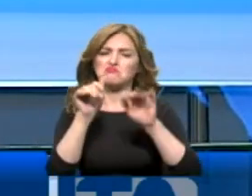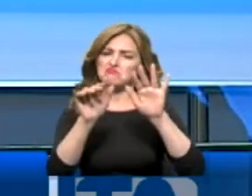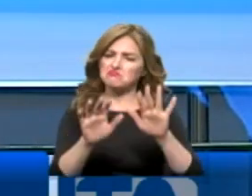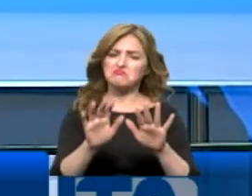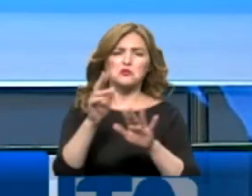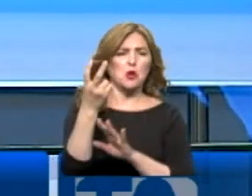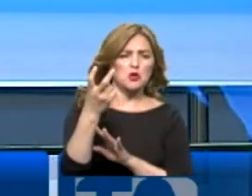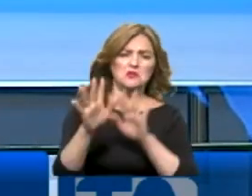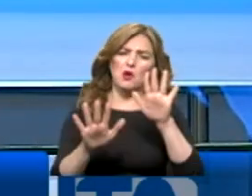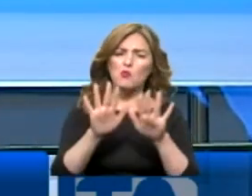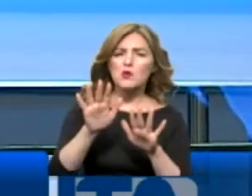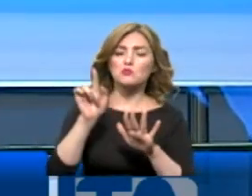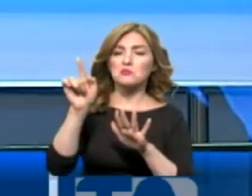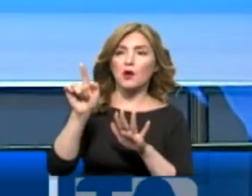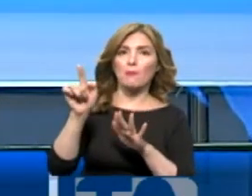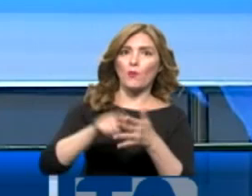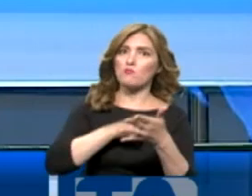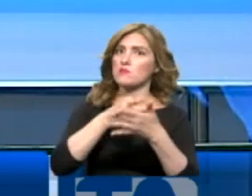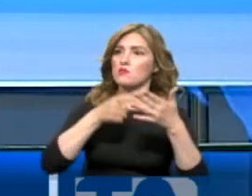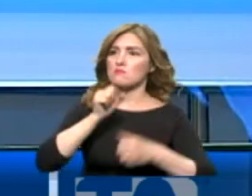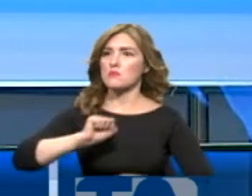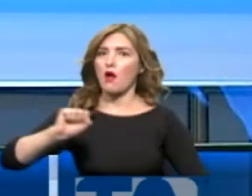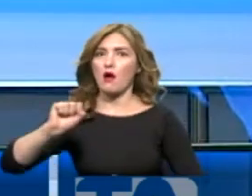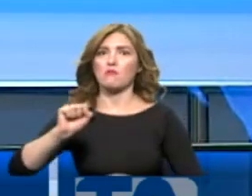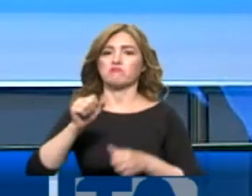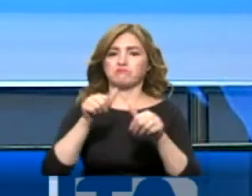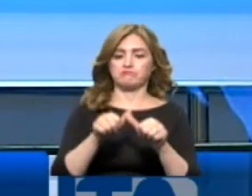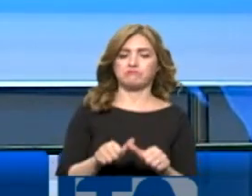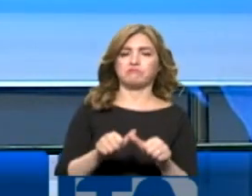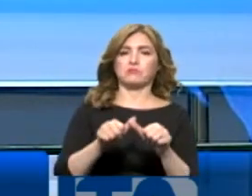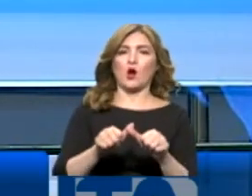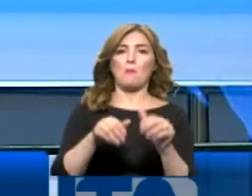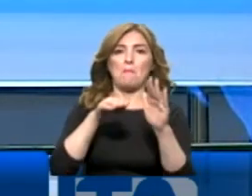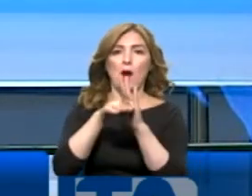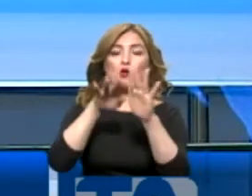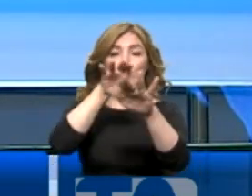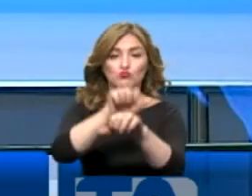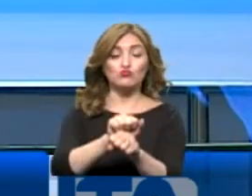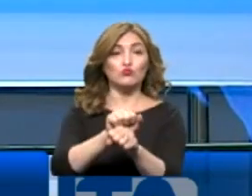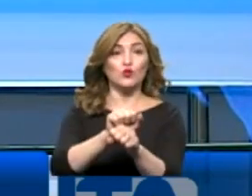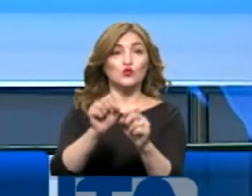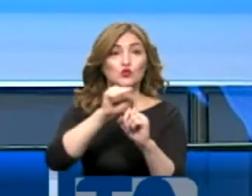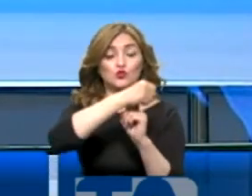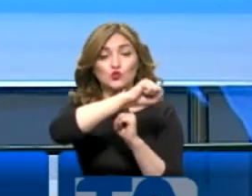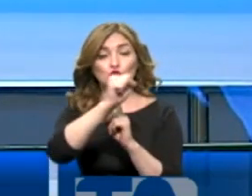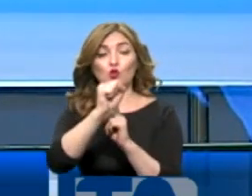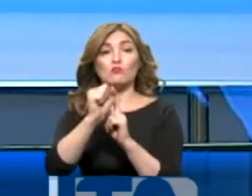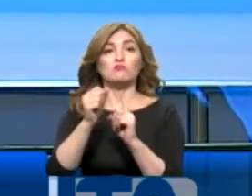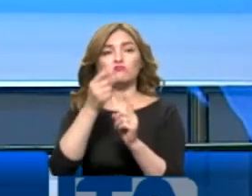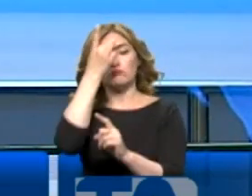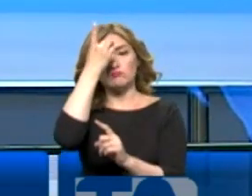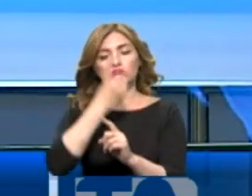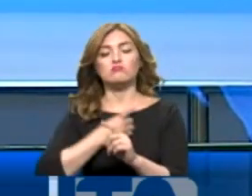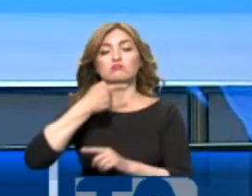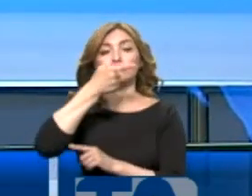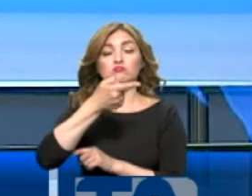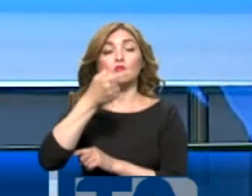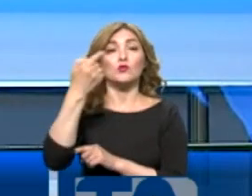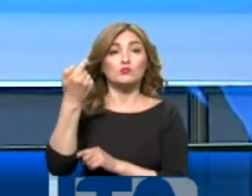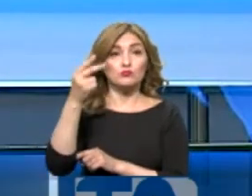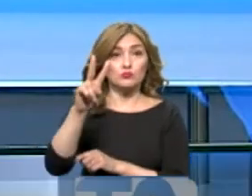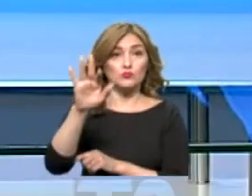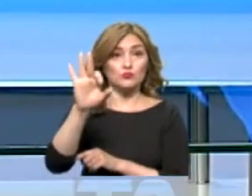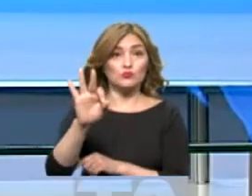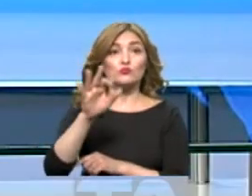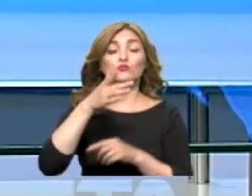y congeladas sus cuentas por el caso Arroz Verde. Su situación se definirá hasta el próximo 29 de diciembre cuando culmine la instrucción fiscal.